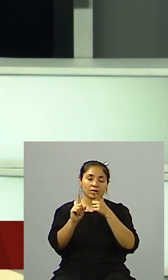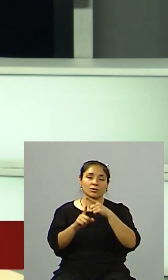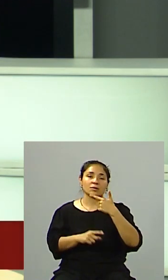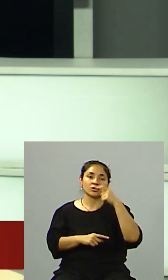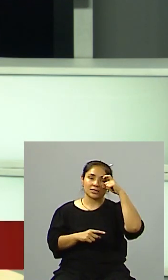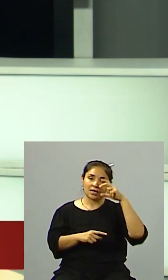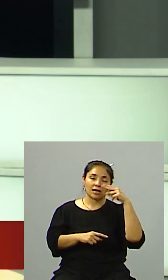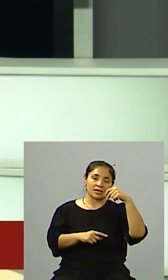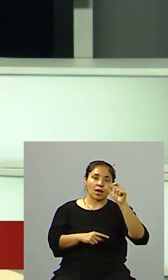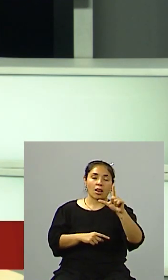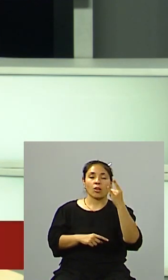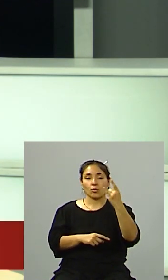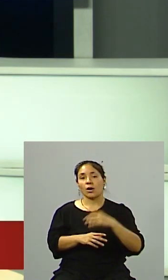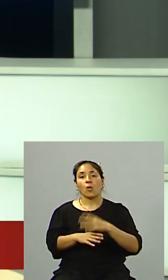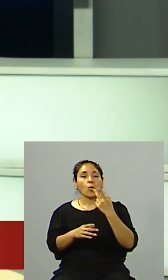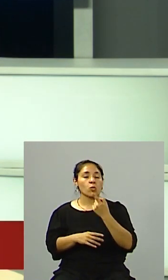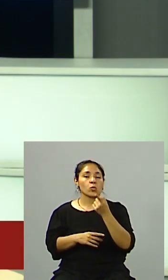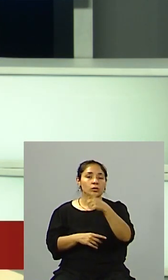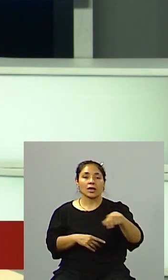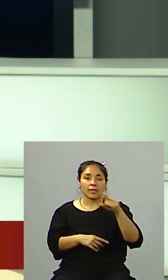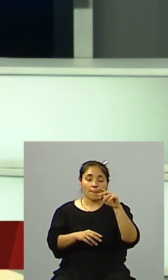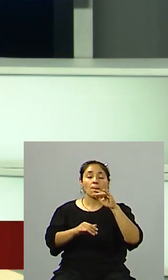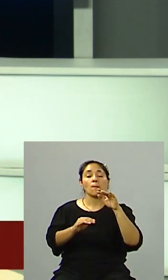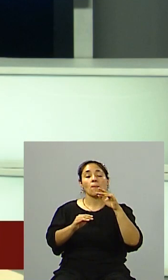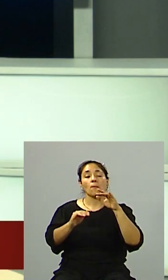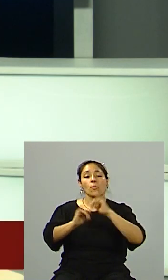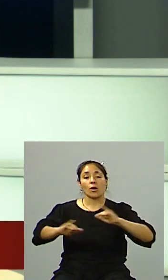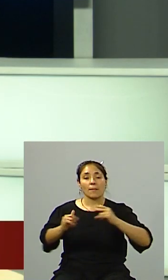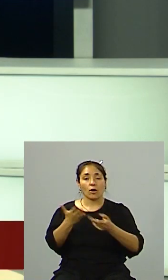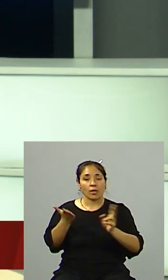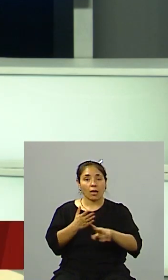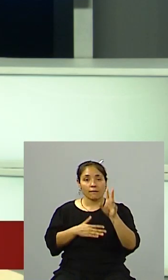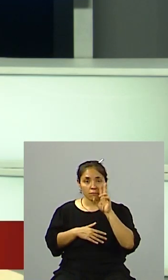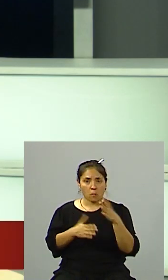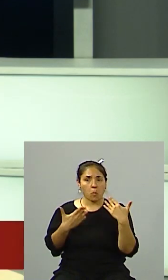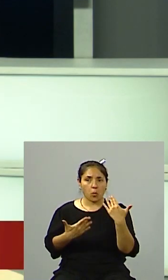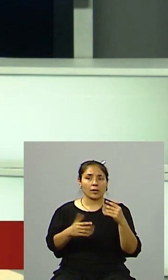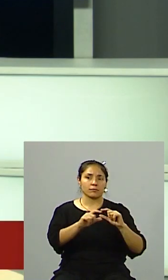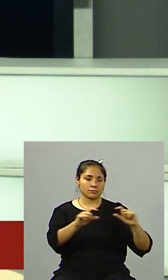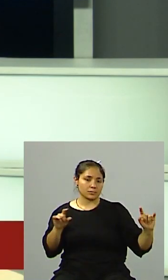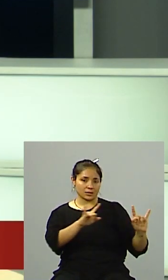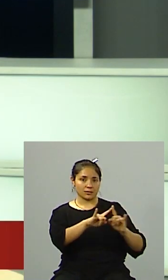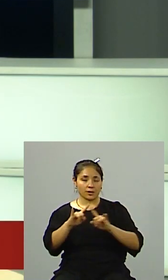volver a ver el programa, por supuesto, también lo pueden hacer en nuestra plataforma de YouTube, Unidiversidad, y si no, también en